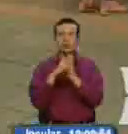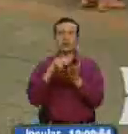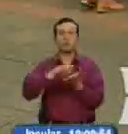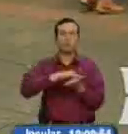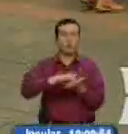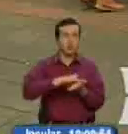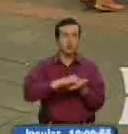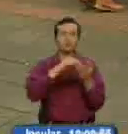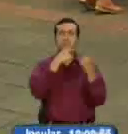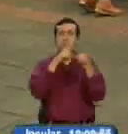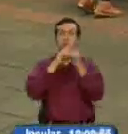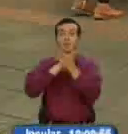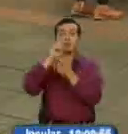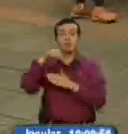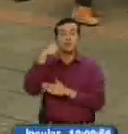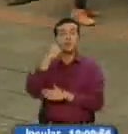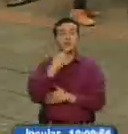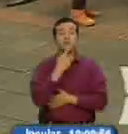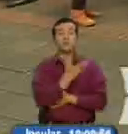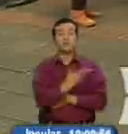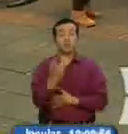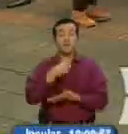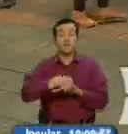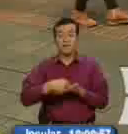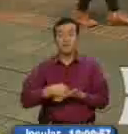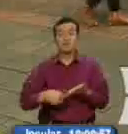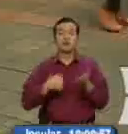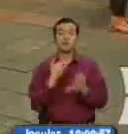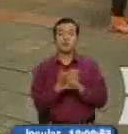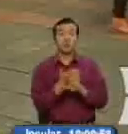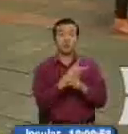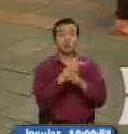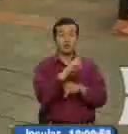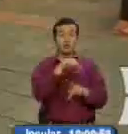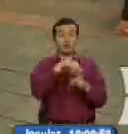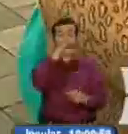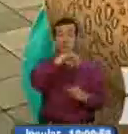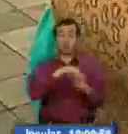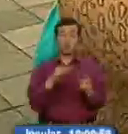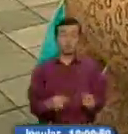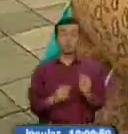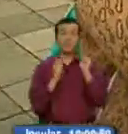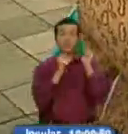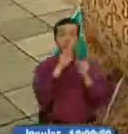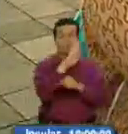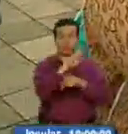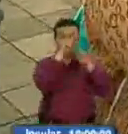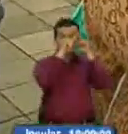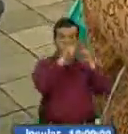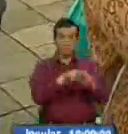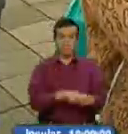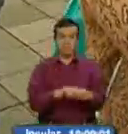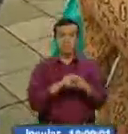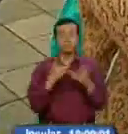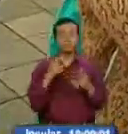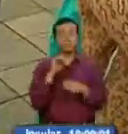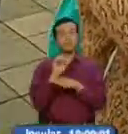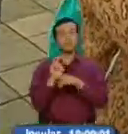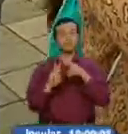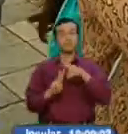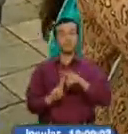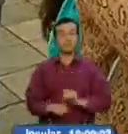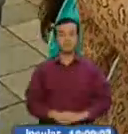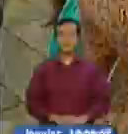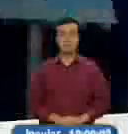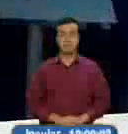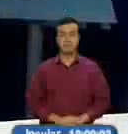York. Inclusive la próxima semana, estas rúbricas serán presentadas en el Consejo Nacional Electoral para su verificación. Alex Llanos,